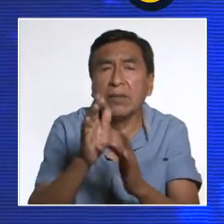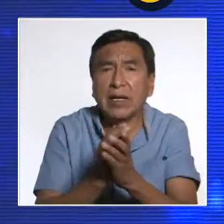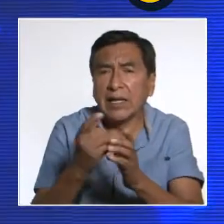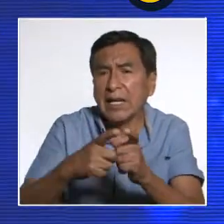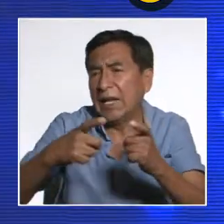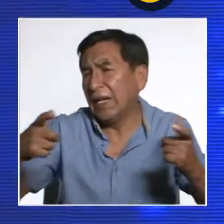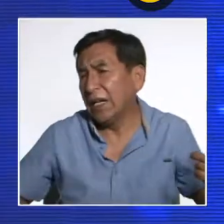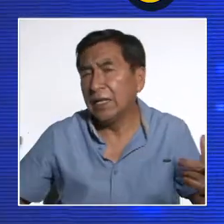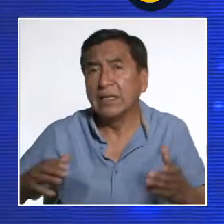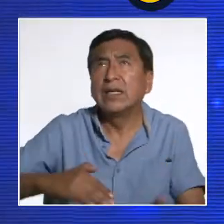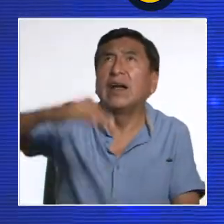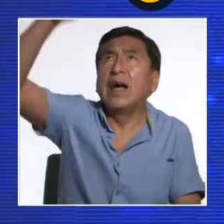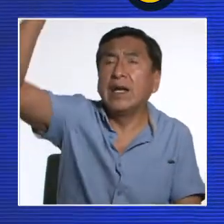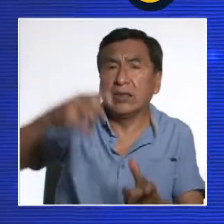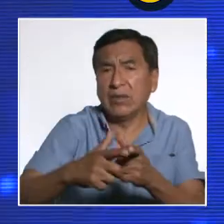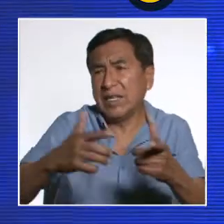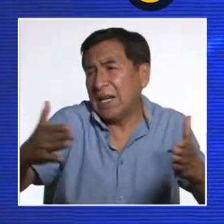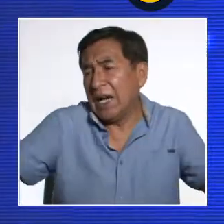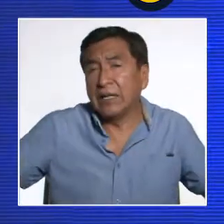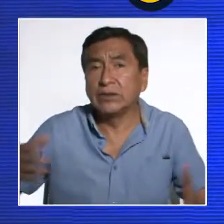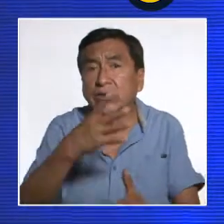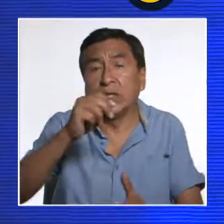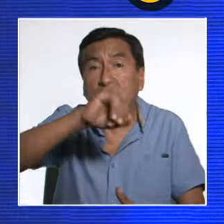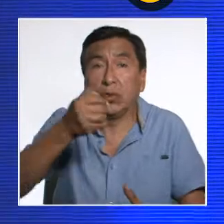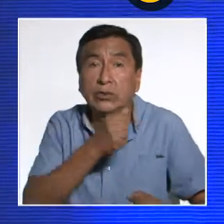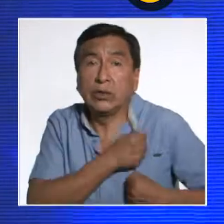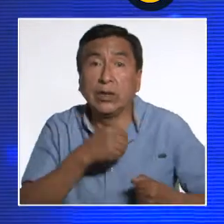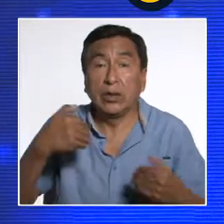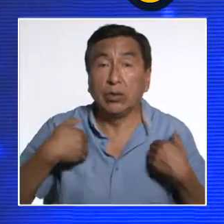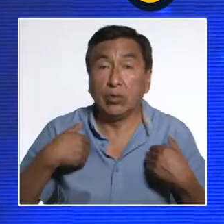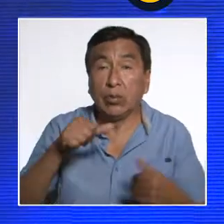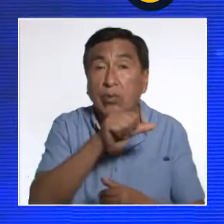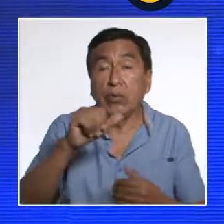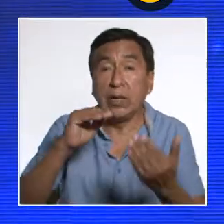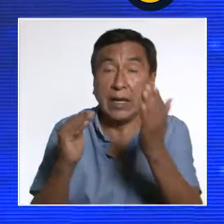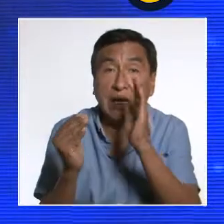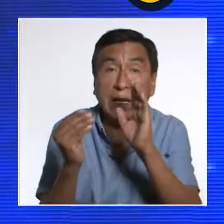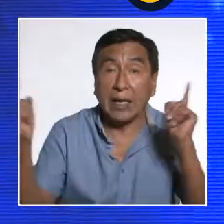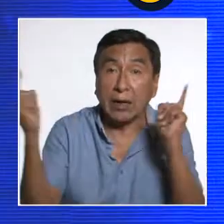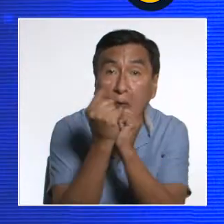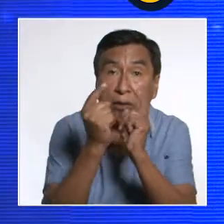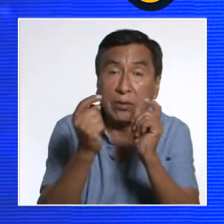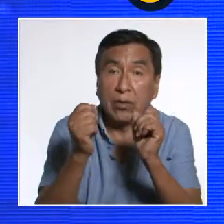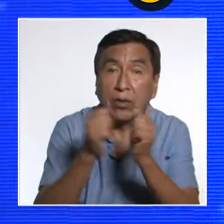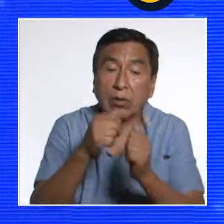murallas. Y Josué tuvo un encuentro con el príncipe del ejército de